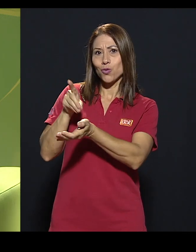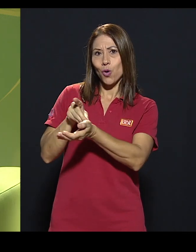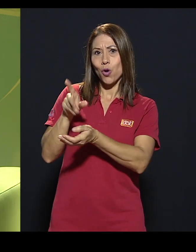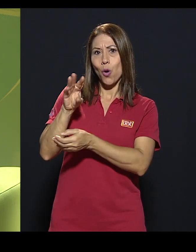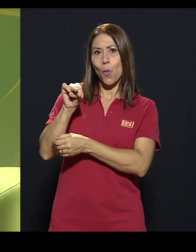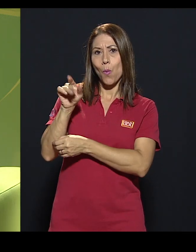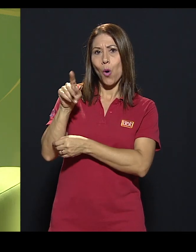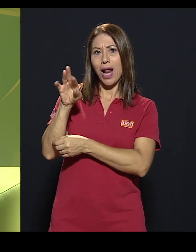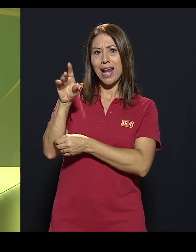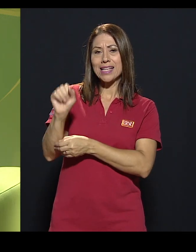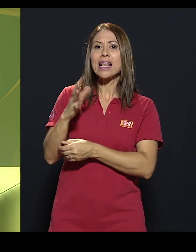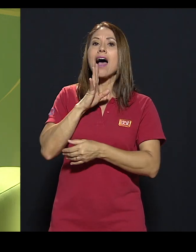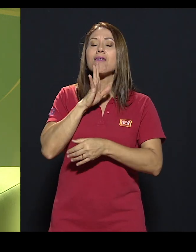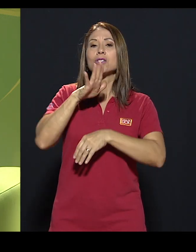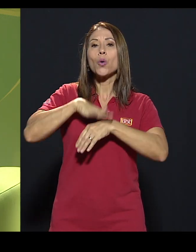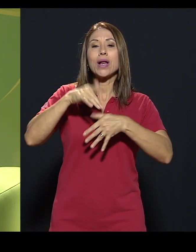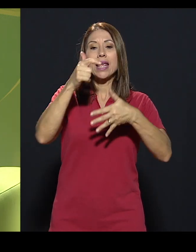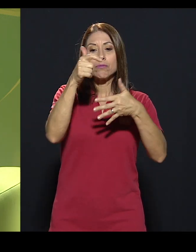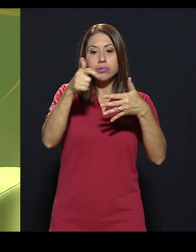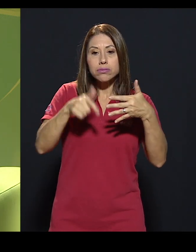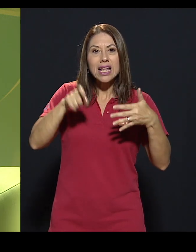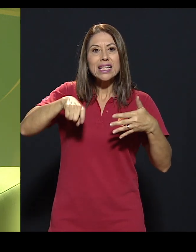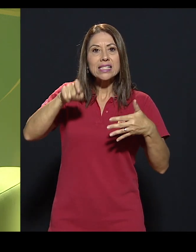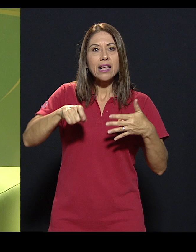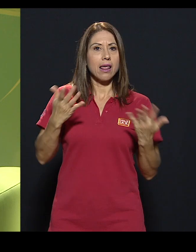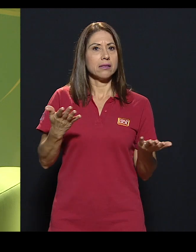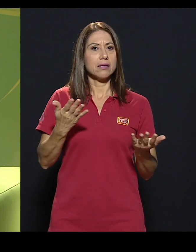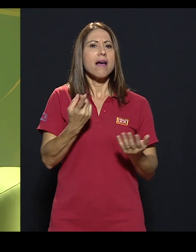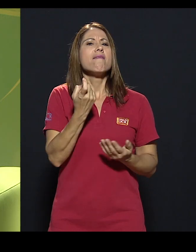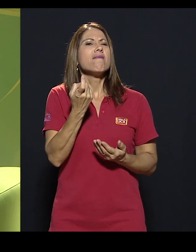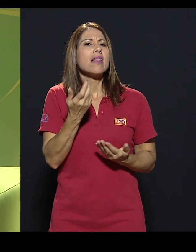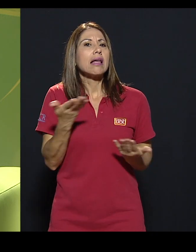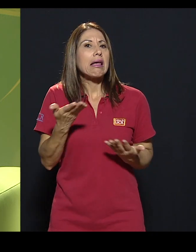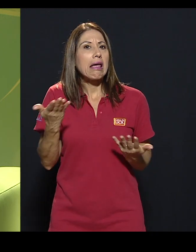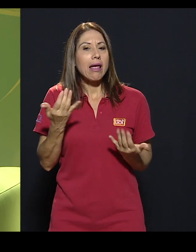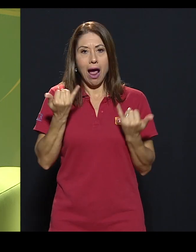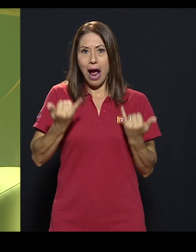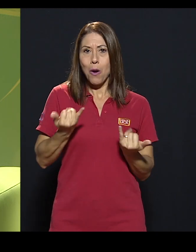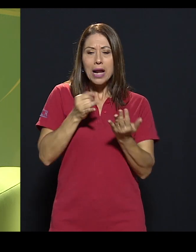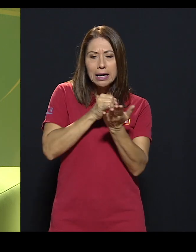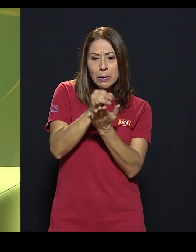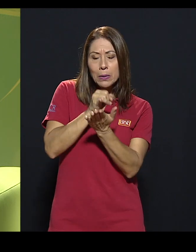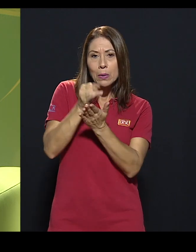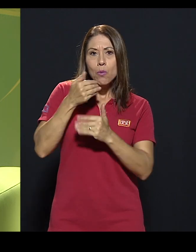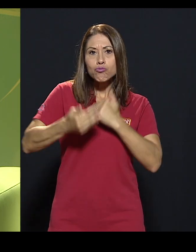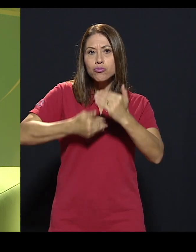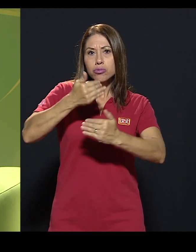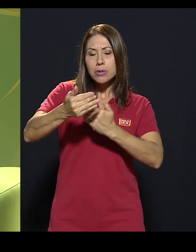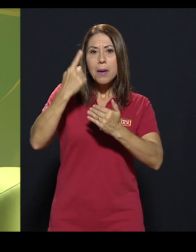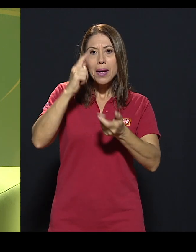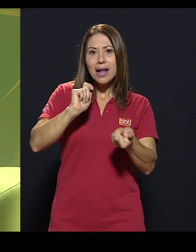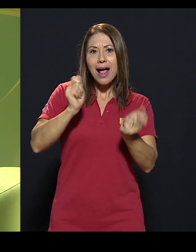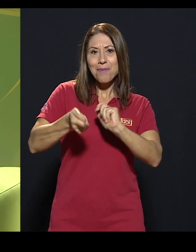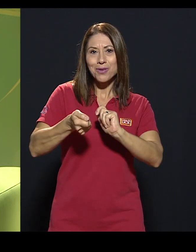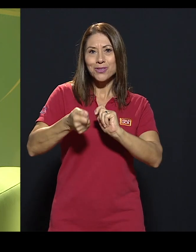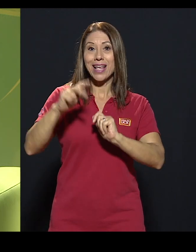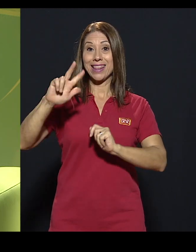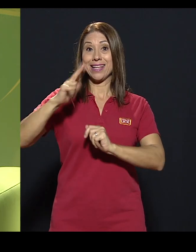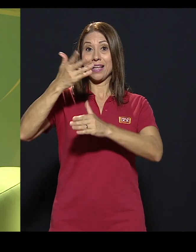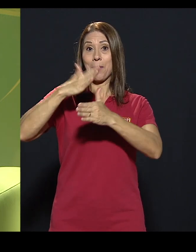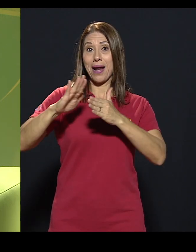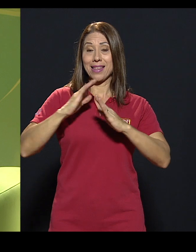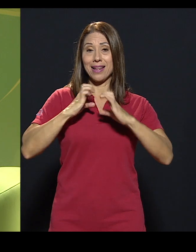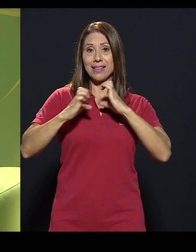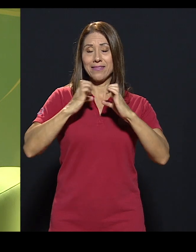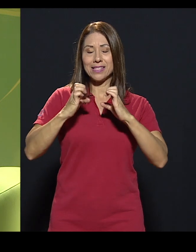que menciona el doctor Morales, ¿qué nos hace falta? Que está en proceso de estudio para ver si se pueden efectuar estos cambios. En la